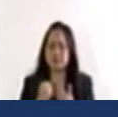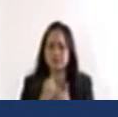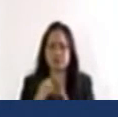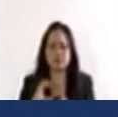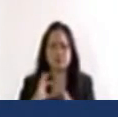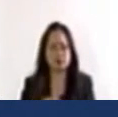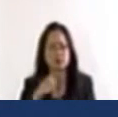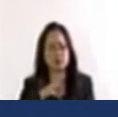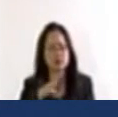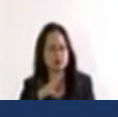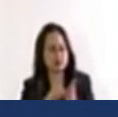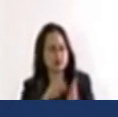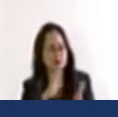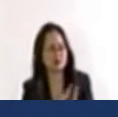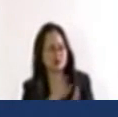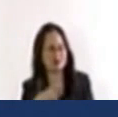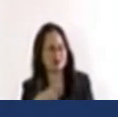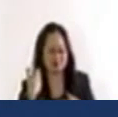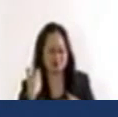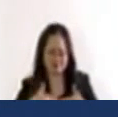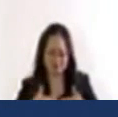obviamente